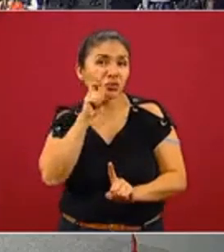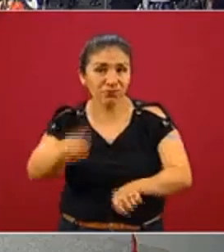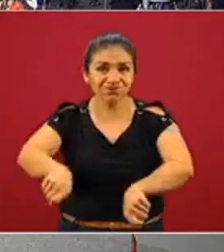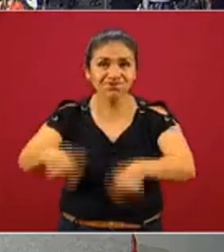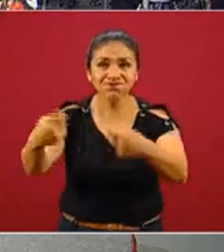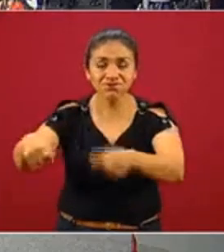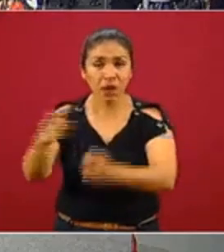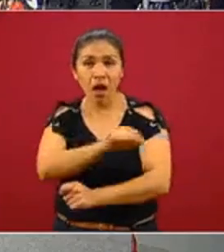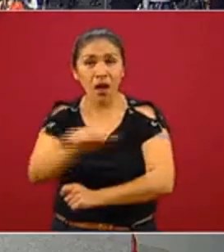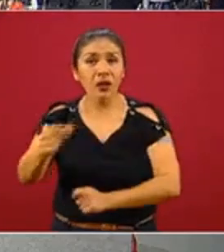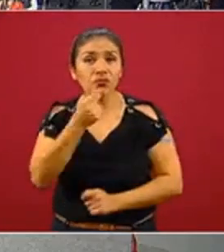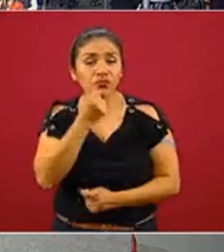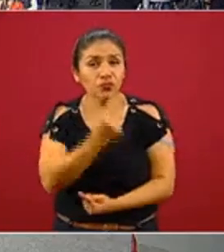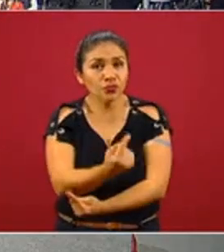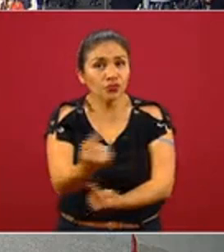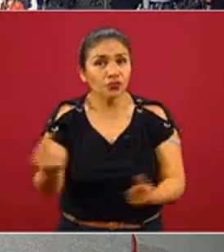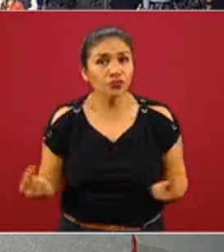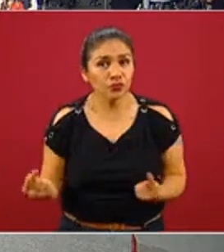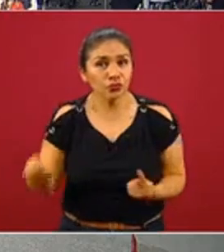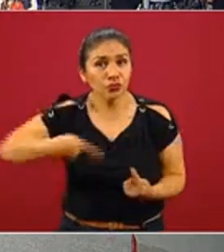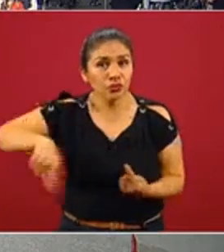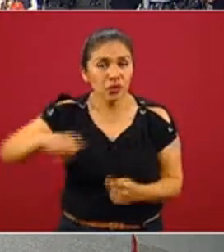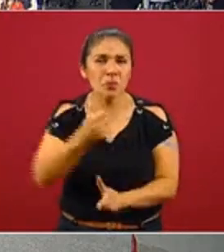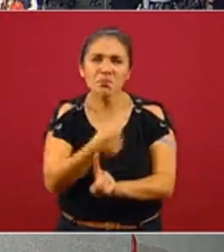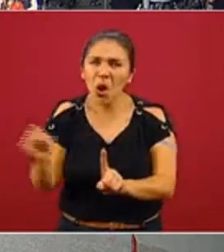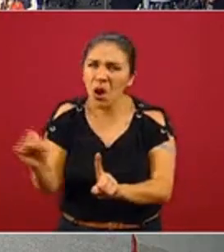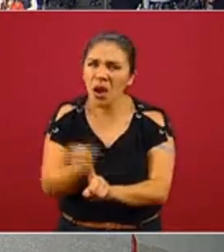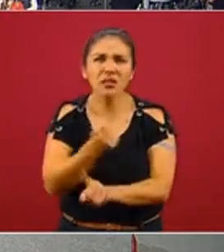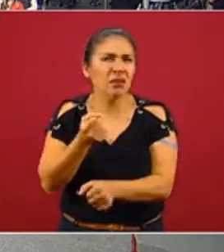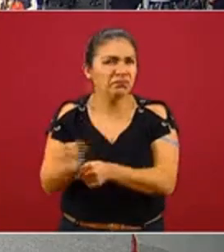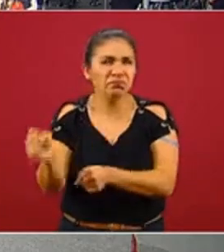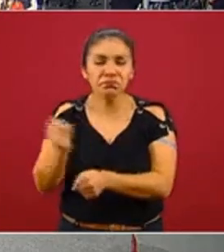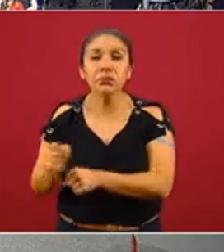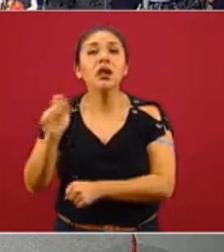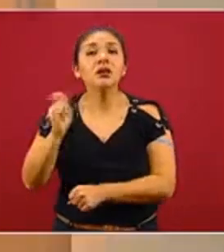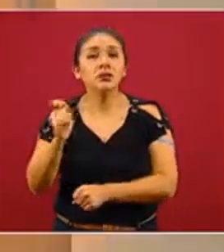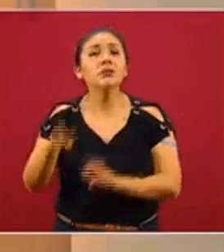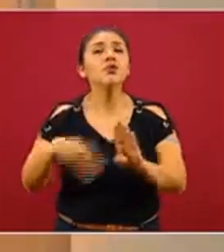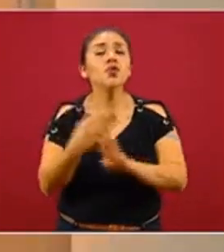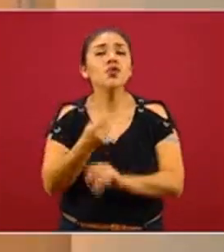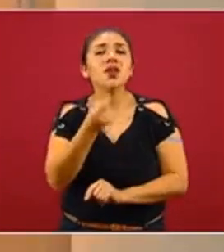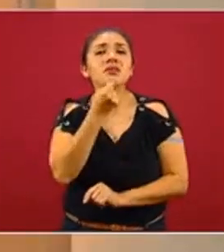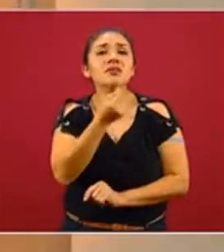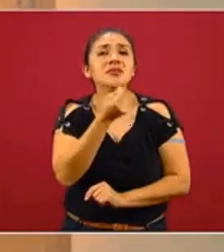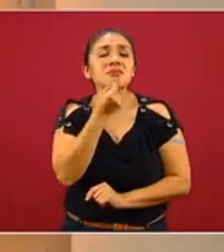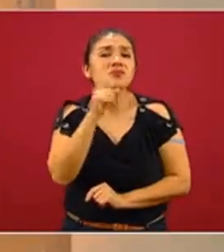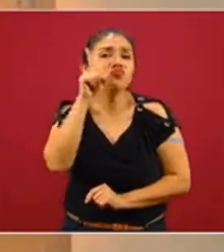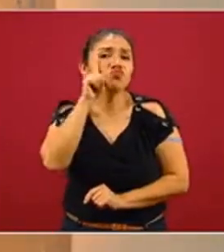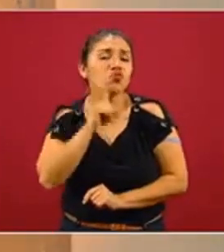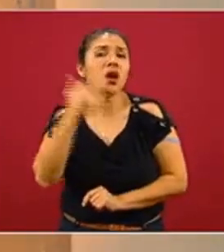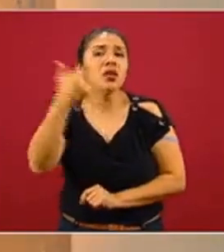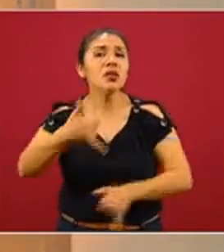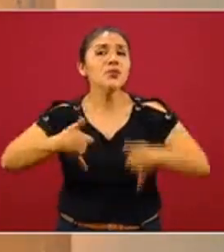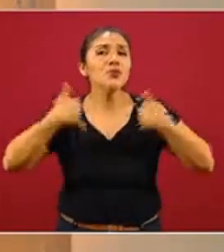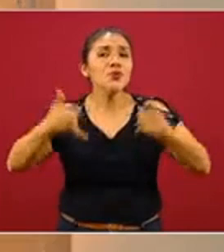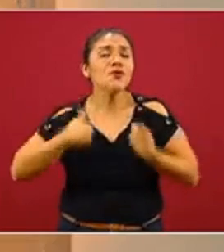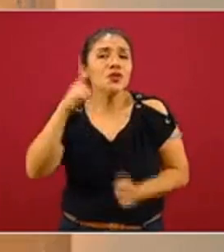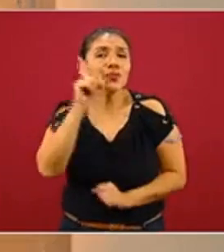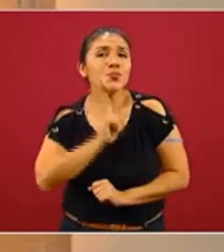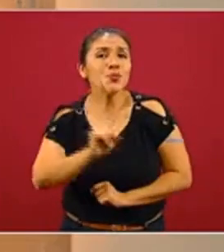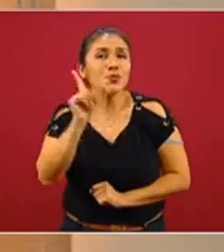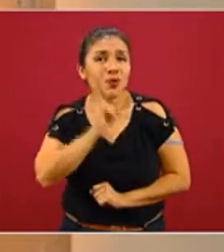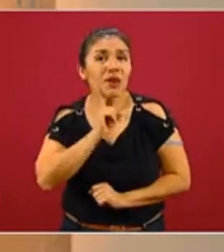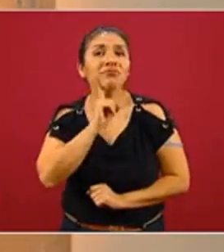tipo de violencia sexual son contra niñas y contra adolescentes, contra mujeres desde